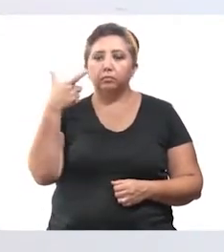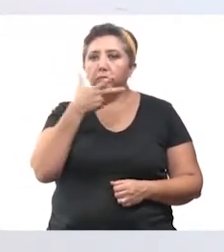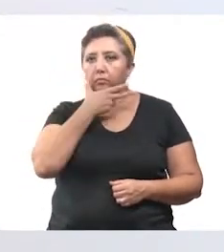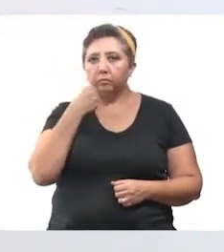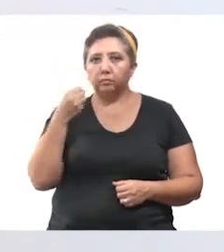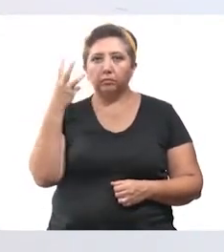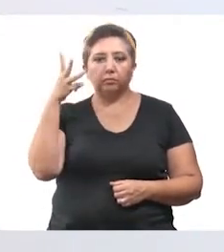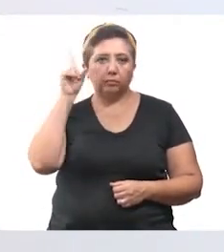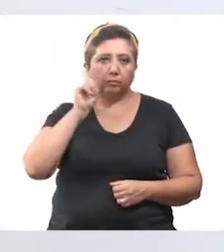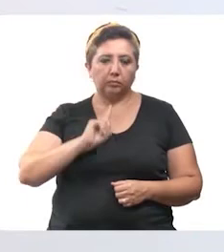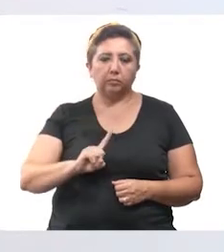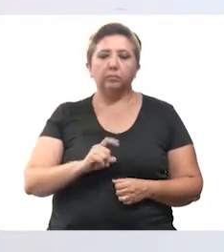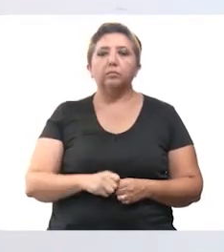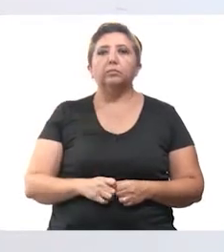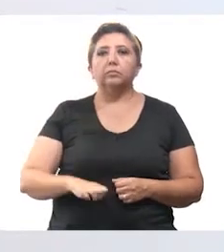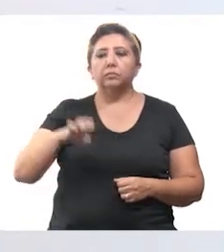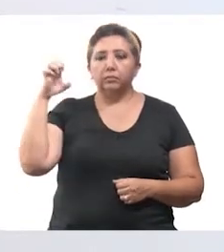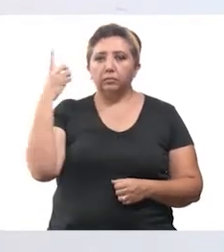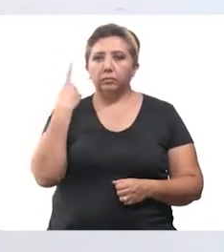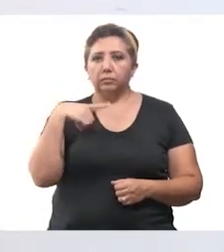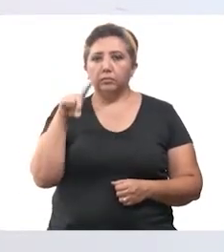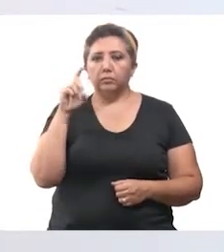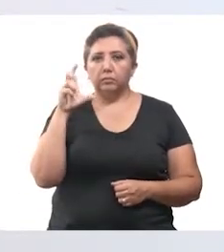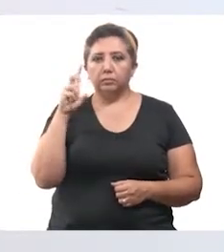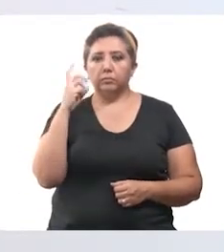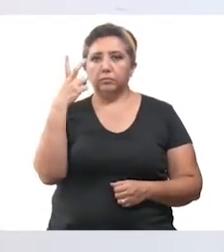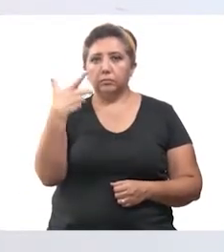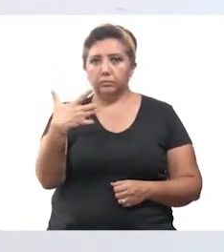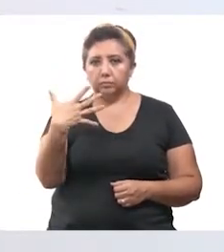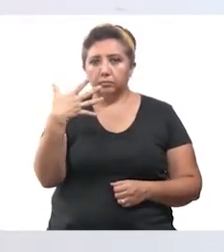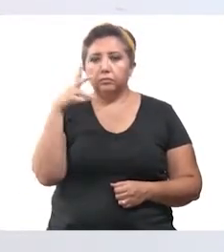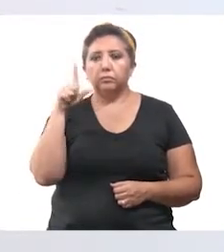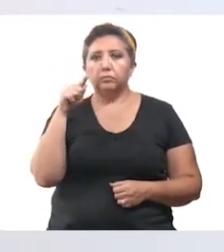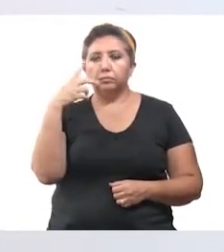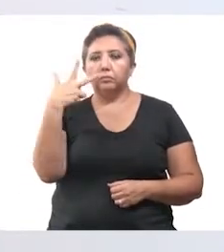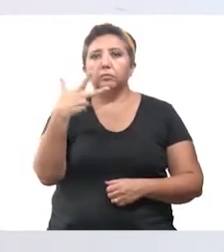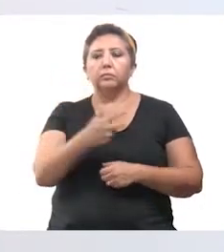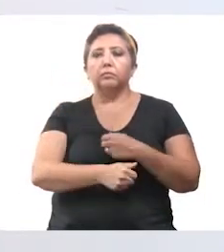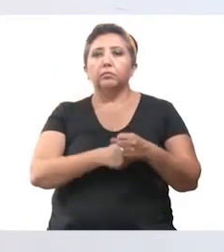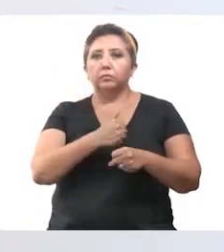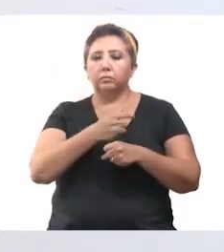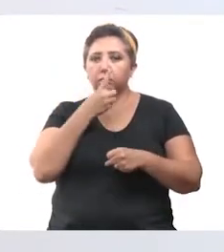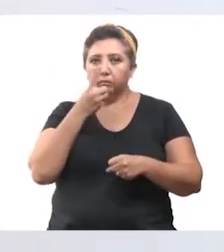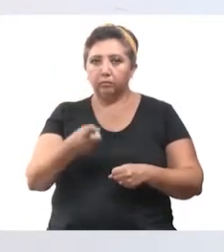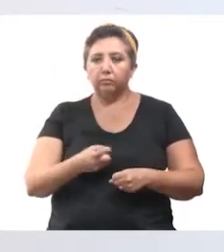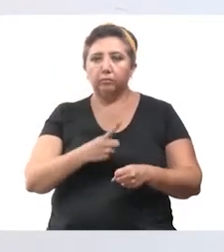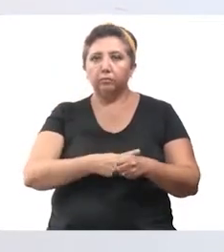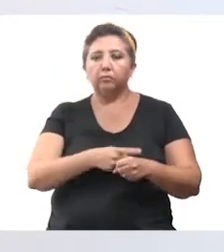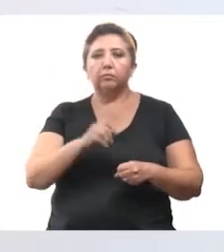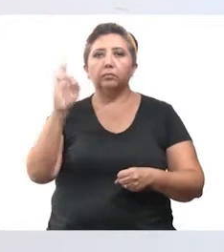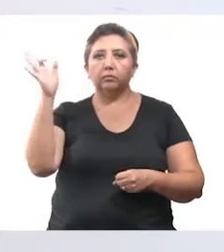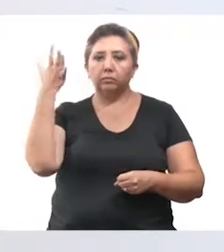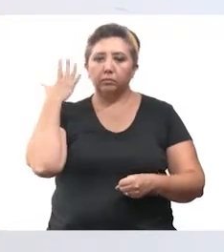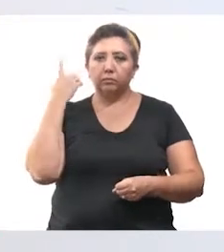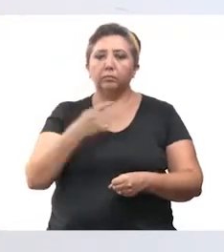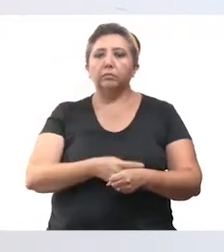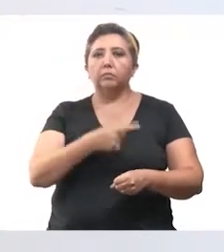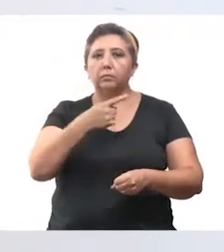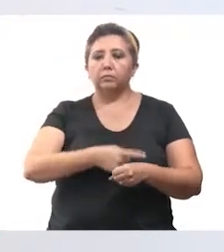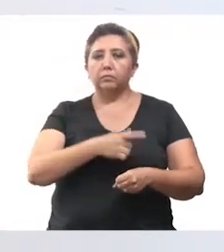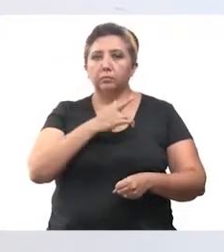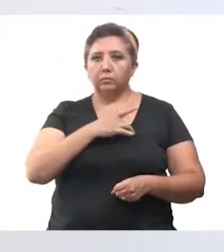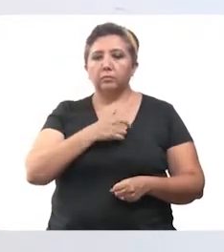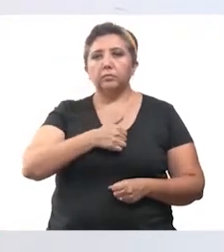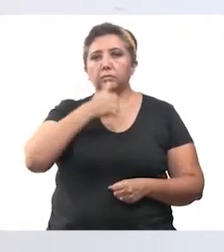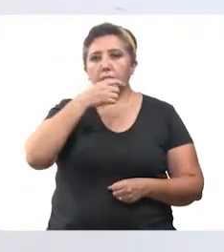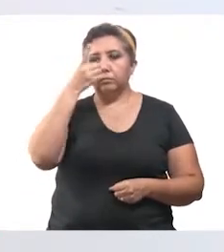7 hombres y 3 mujeres, de un rango de edad de 35 a 78 años. Sus principales enfermedades fueron